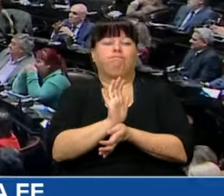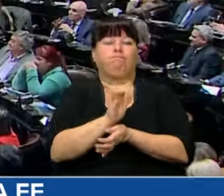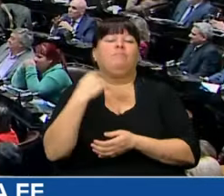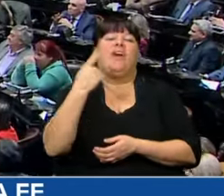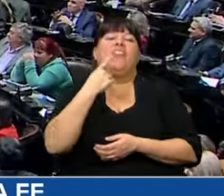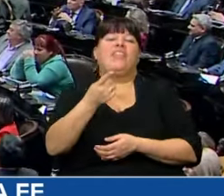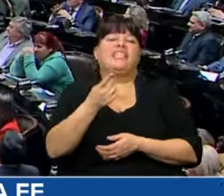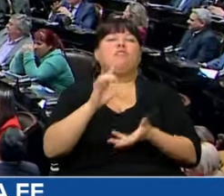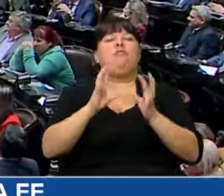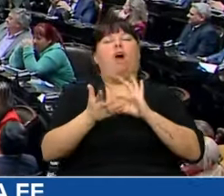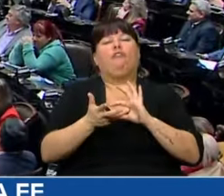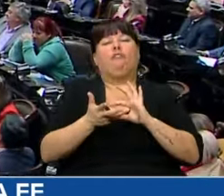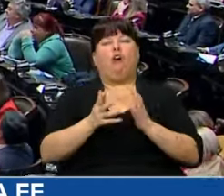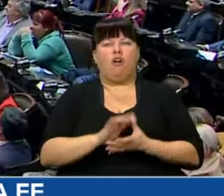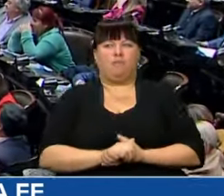dicen que es una acción